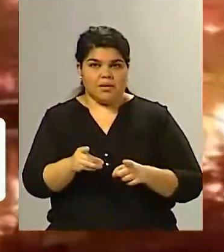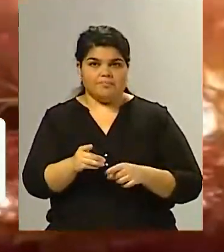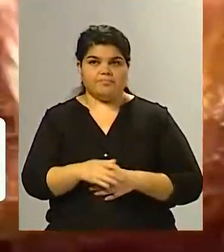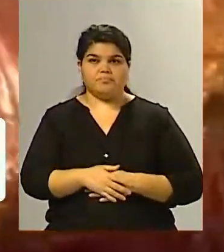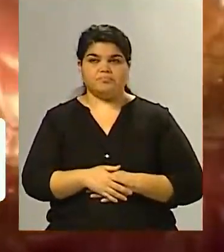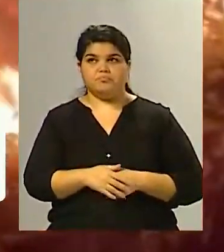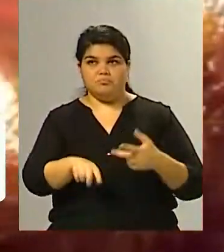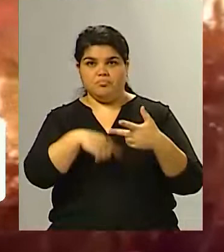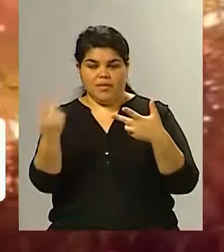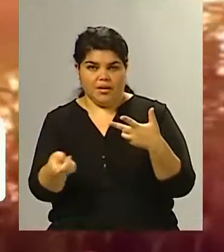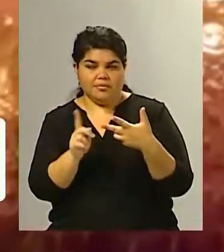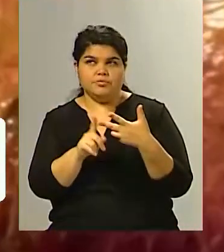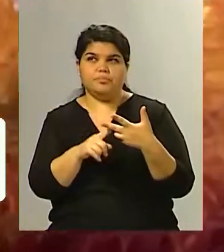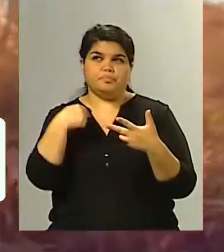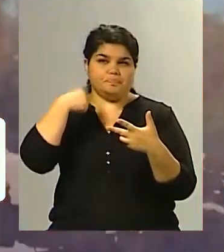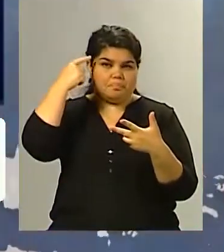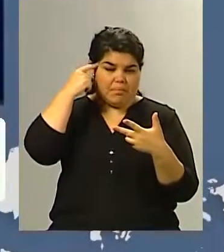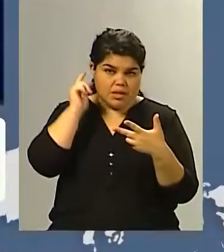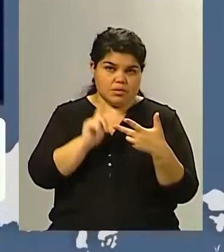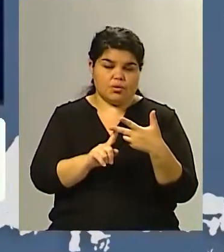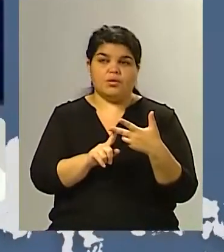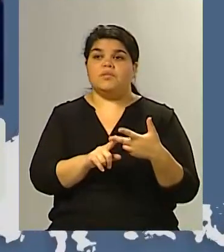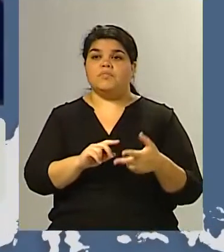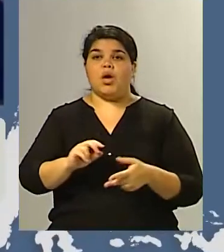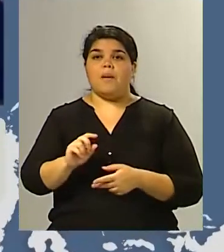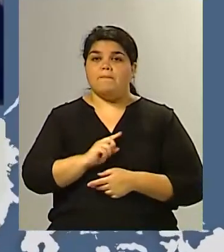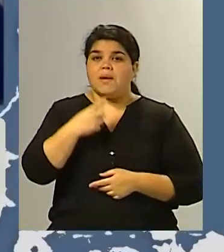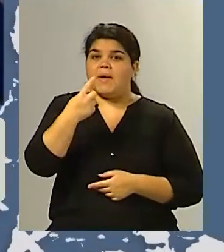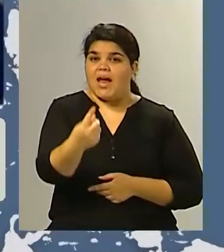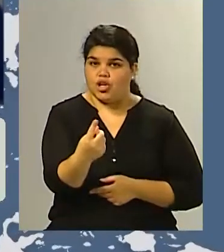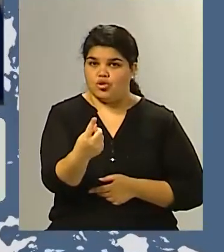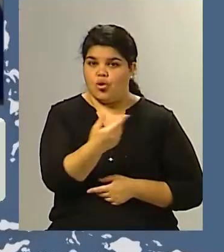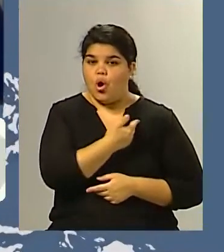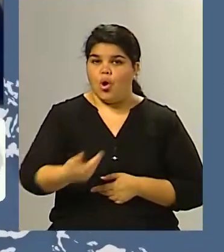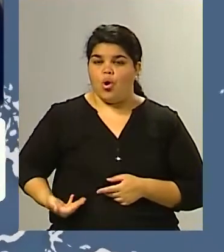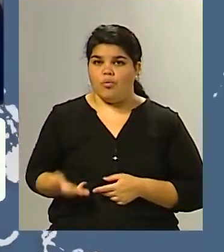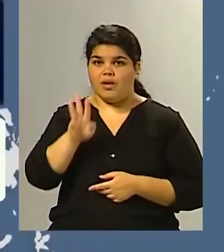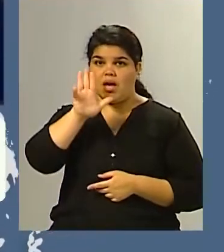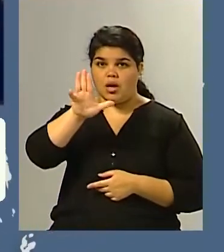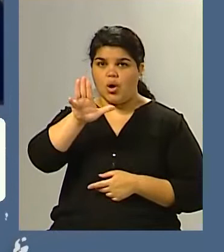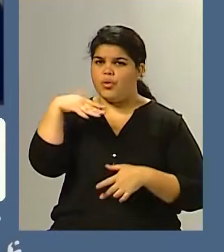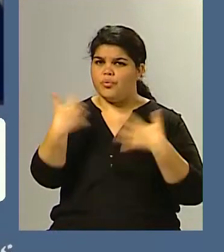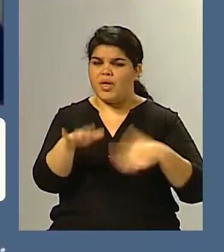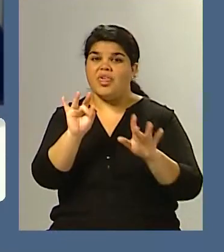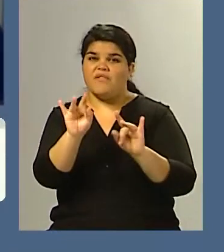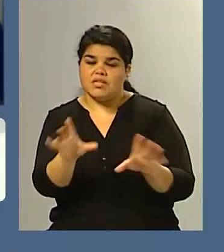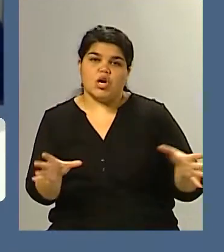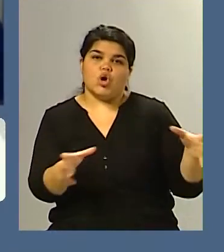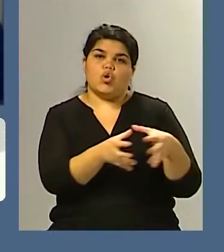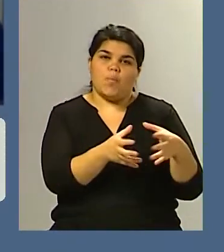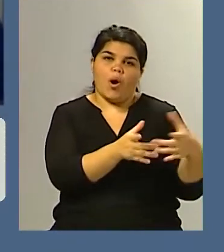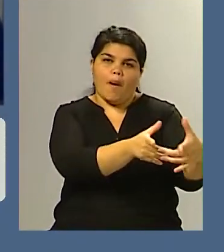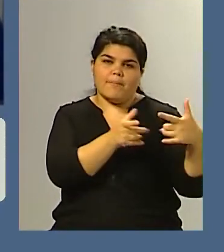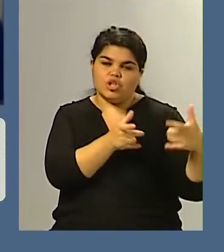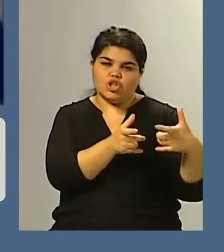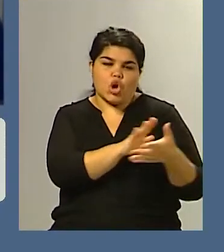lugar, también considero que como el primer año del gobierno Lula será un año muy difícil, por esa oposición nueva que tendrá que enfrentar,